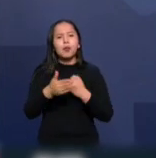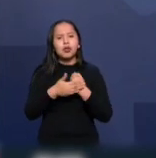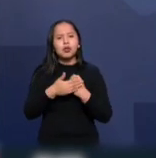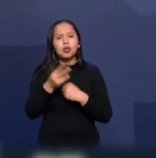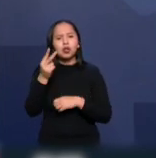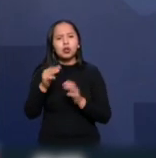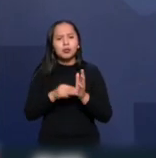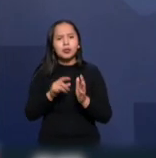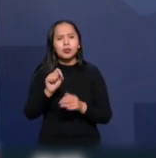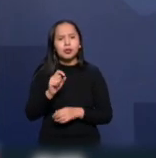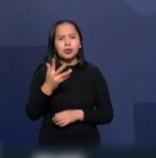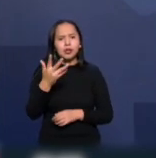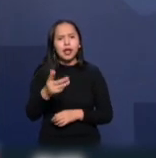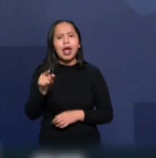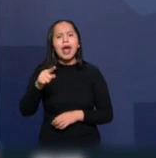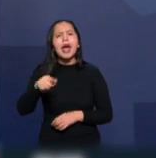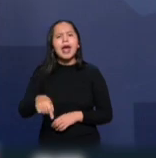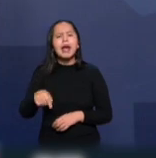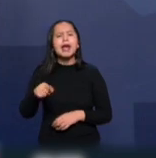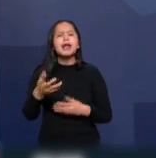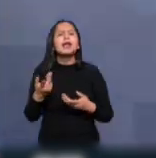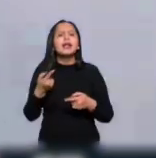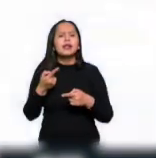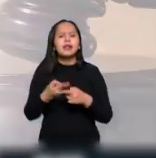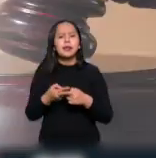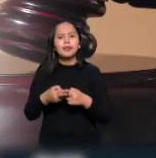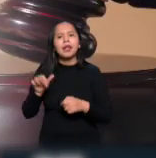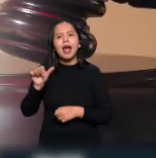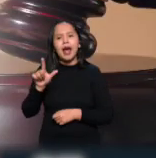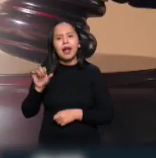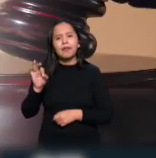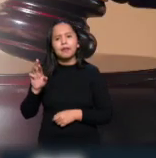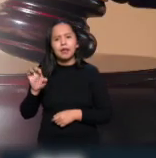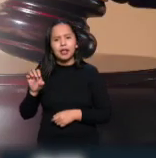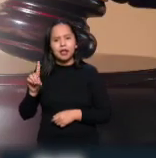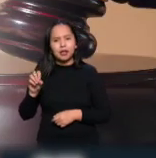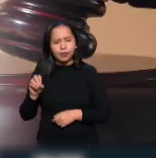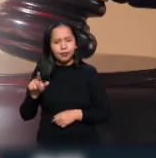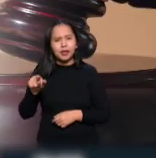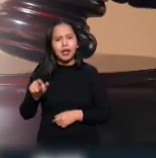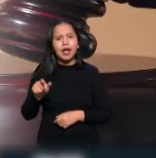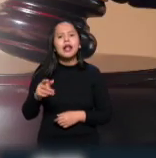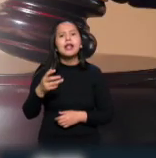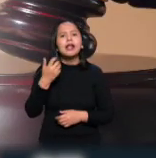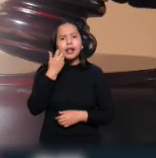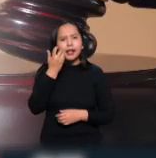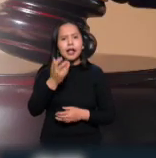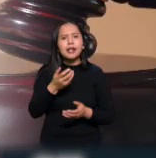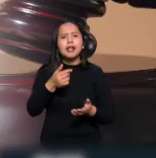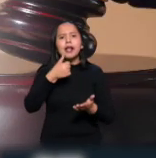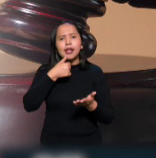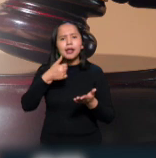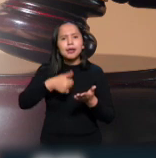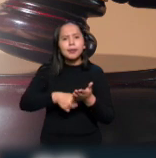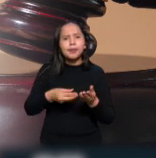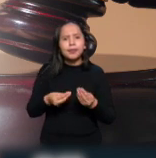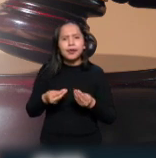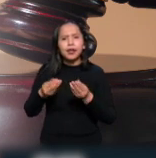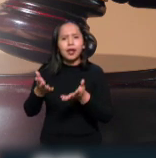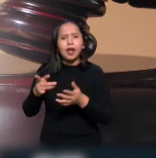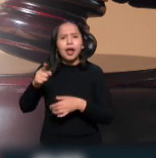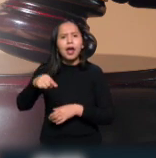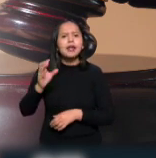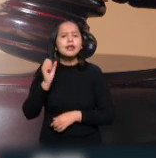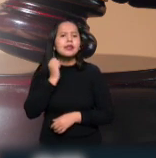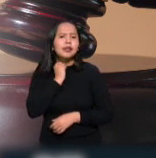2025. El primero en dar un paso al frente, o más bien a un lado, fue Alfredo Gutiérrez Ortiz Mena, quien dirigió una carta al presidente de la mesa directiva del Senado